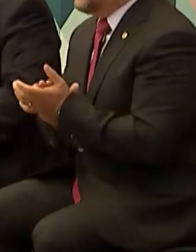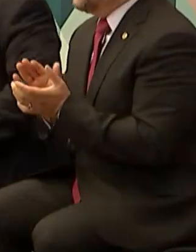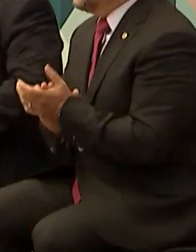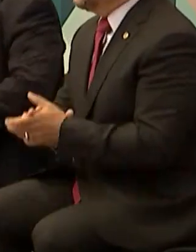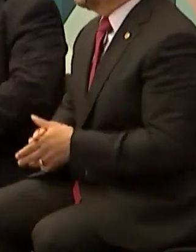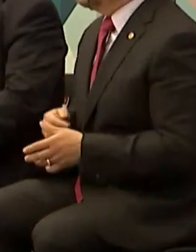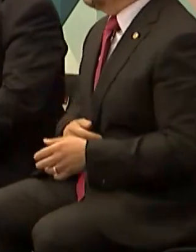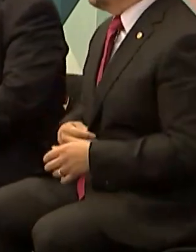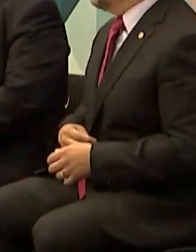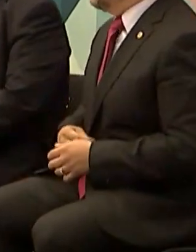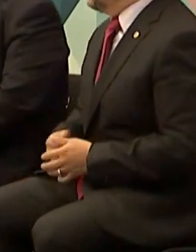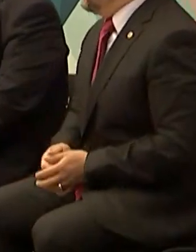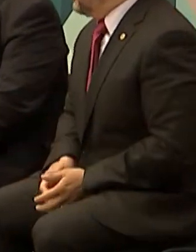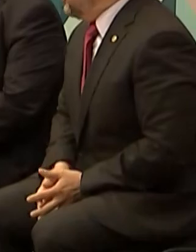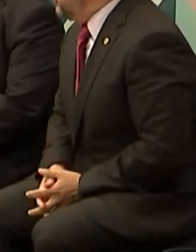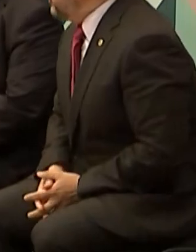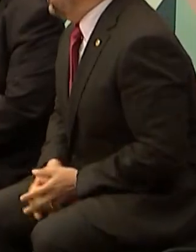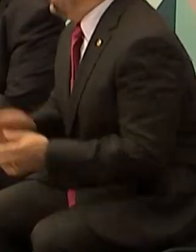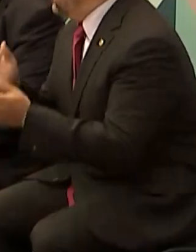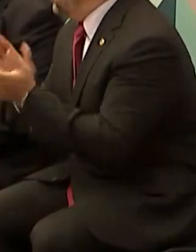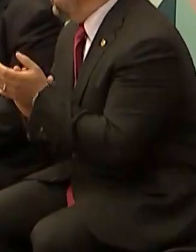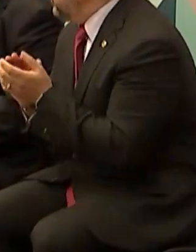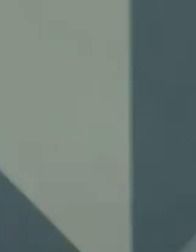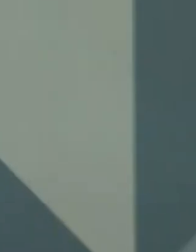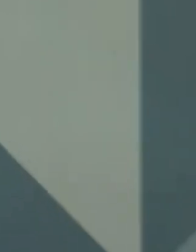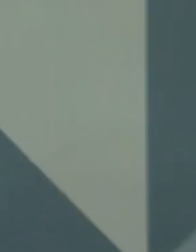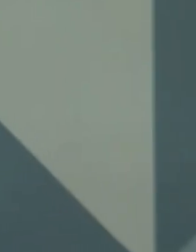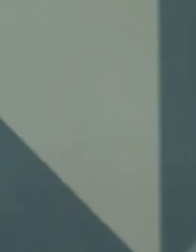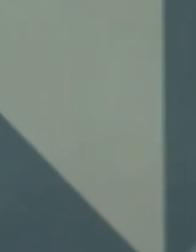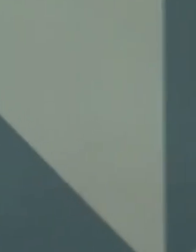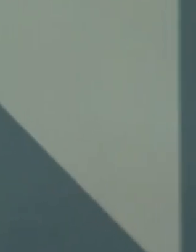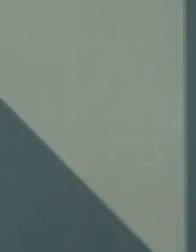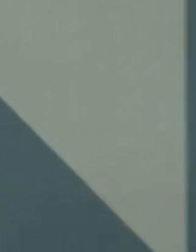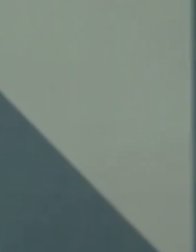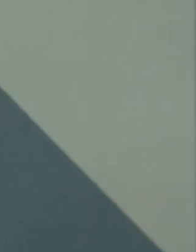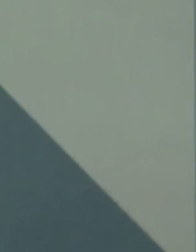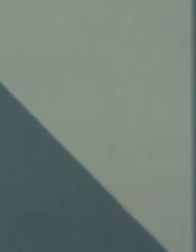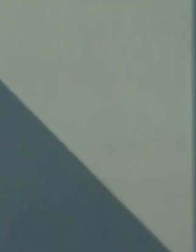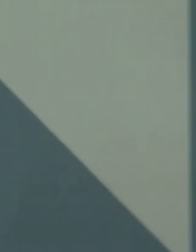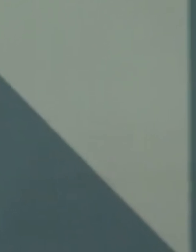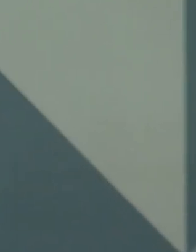La secretaria de Educación Pública, Leticia Ramírez Amaya.